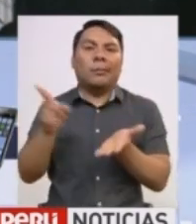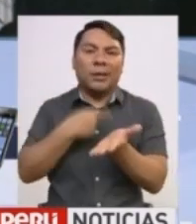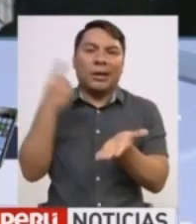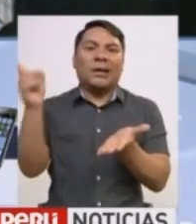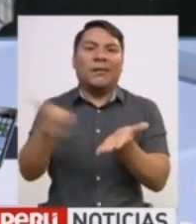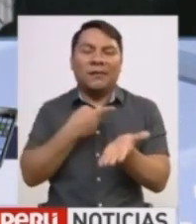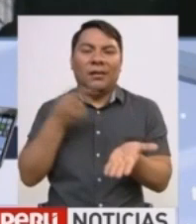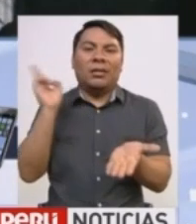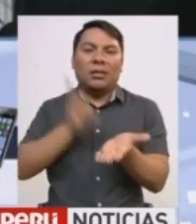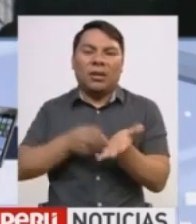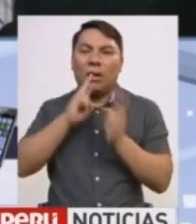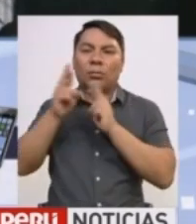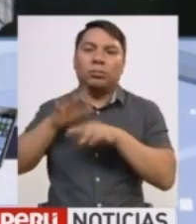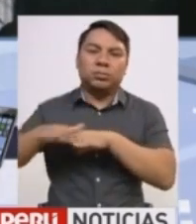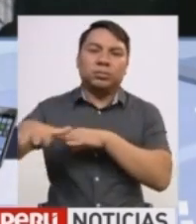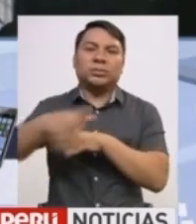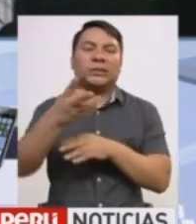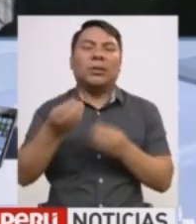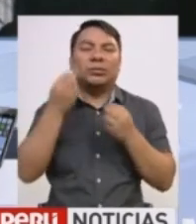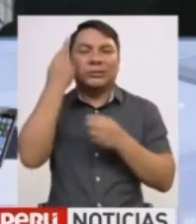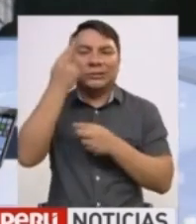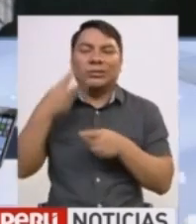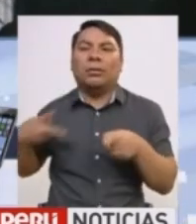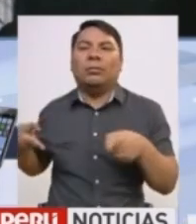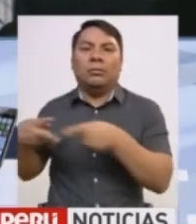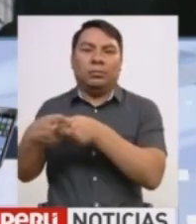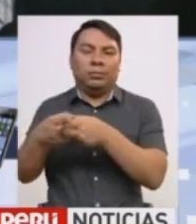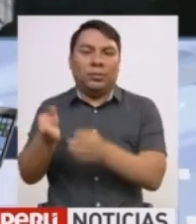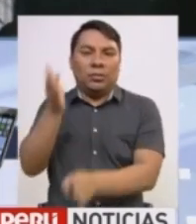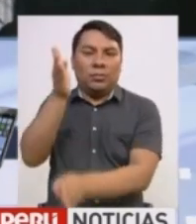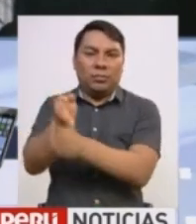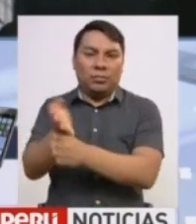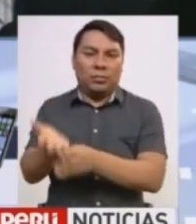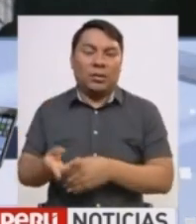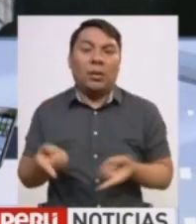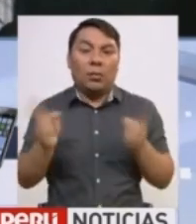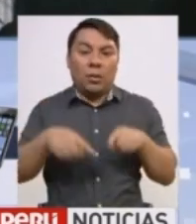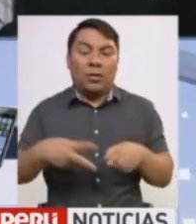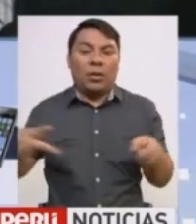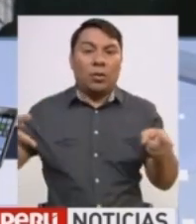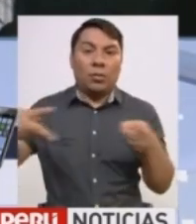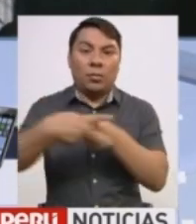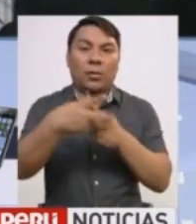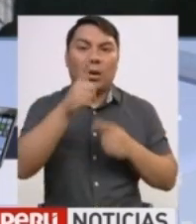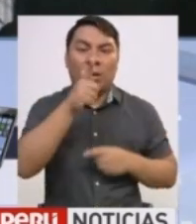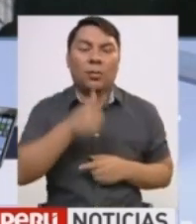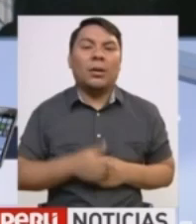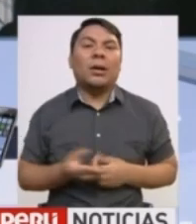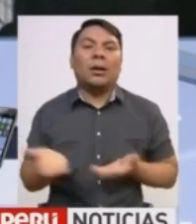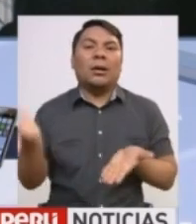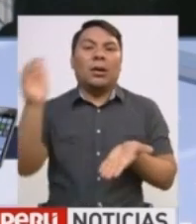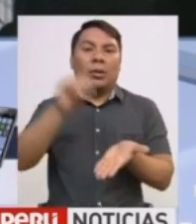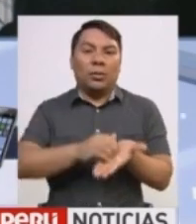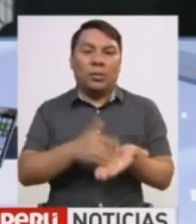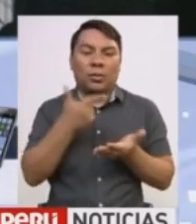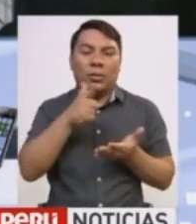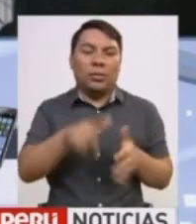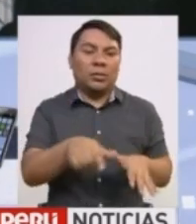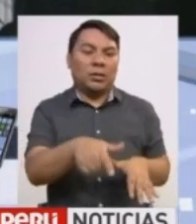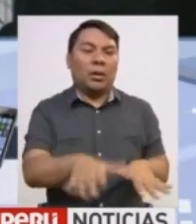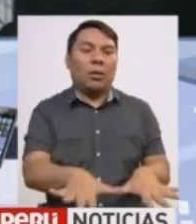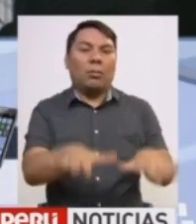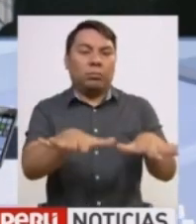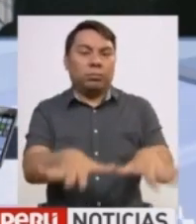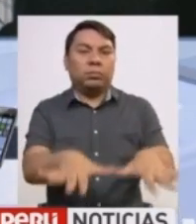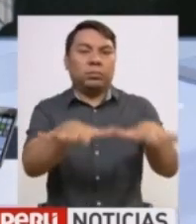la hora de abastecimiento. Y es posible que así sea, porque cuando se corta, nuevamente tienen que llenarse las redes y eso